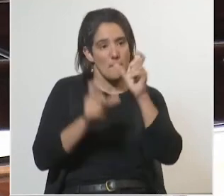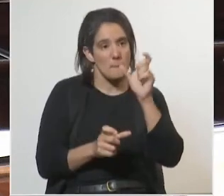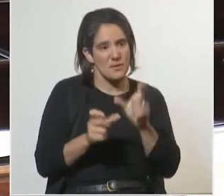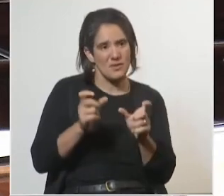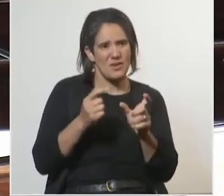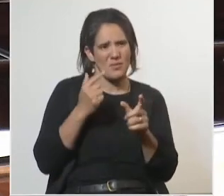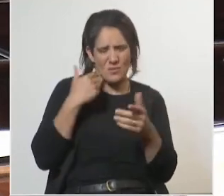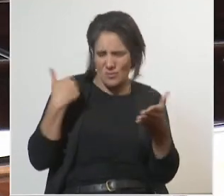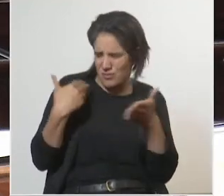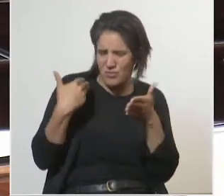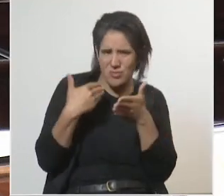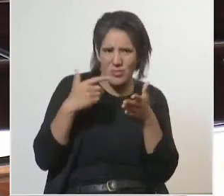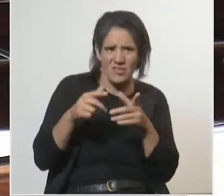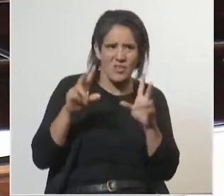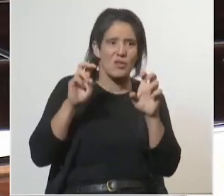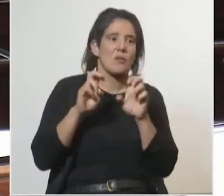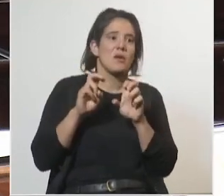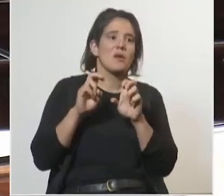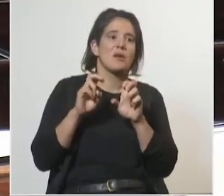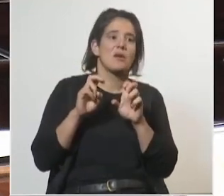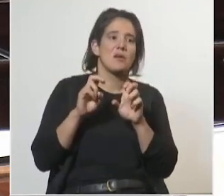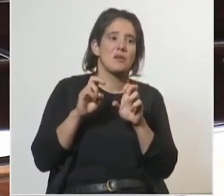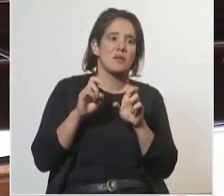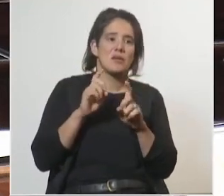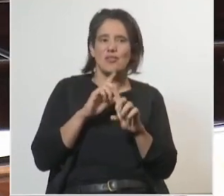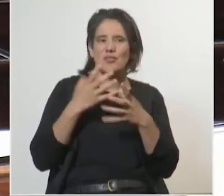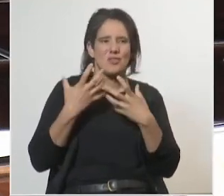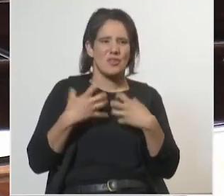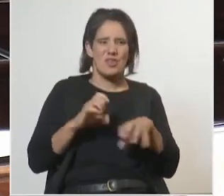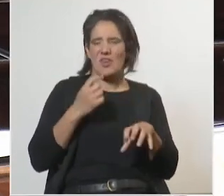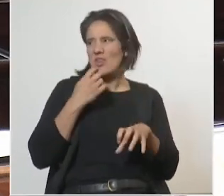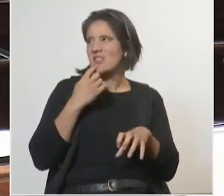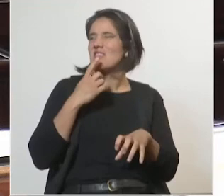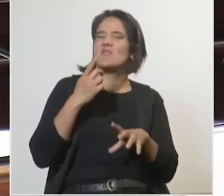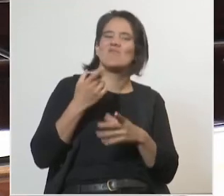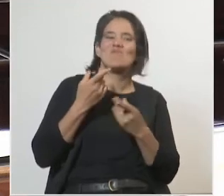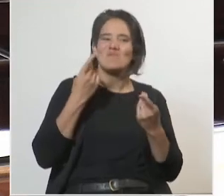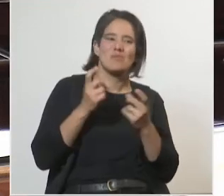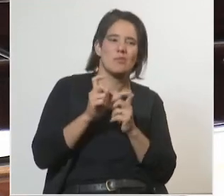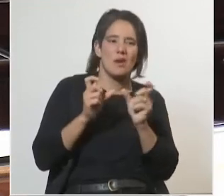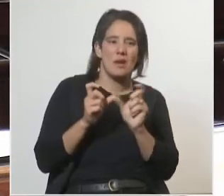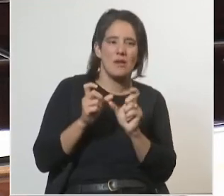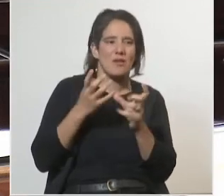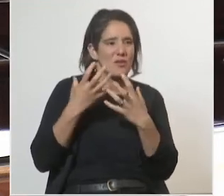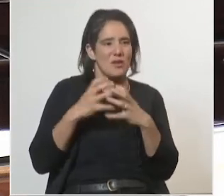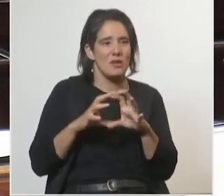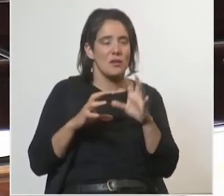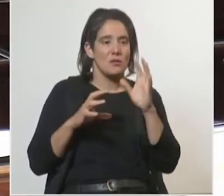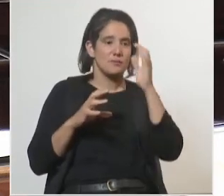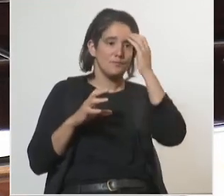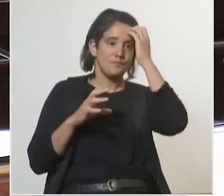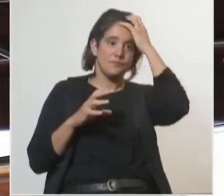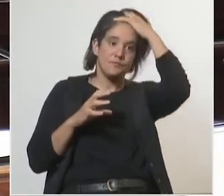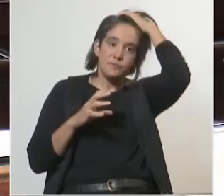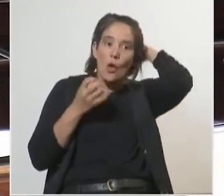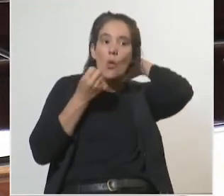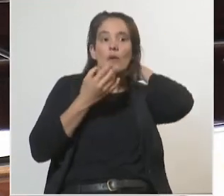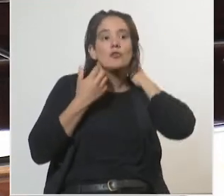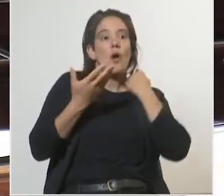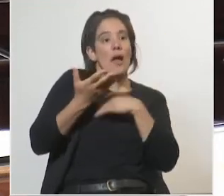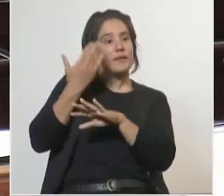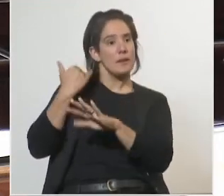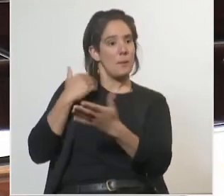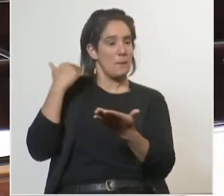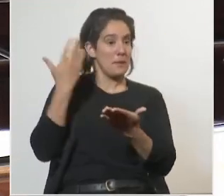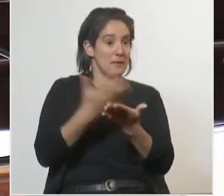esos motivos. Yo no quiero calificarlo porque cuando incluso yo presenté